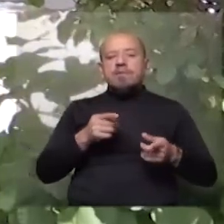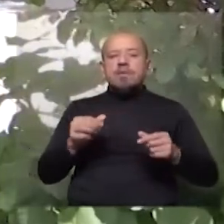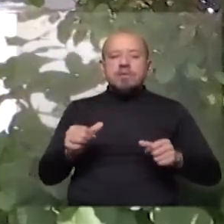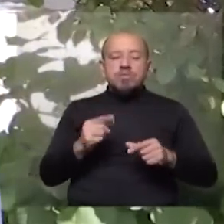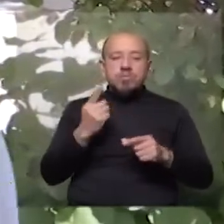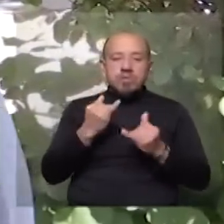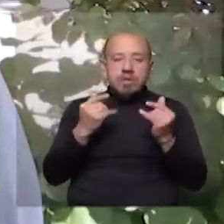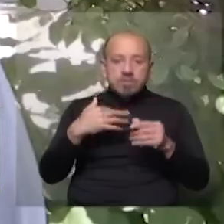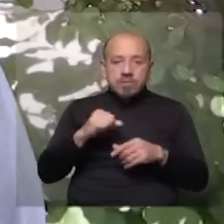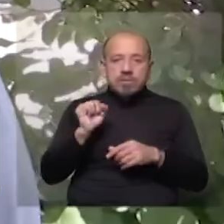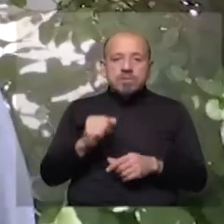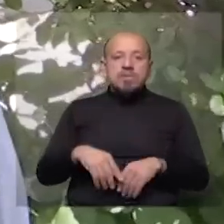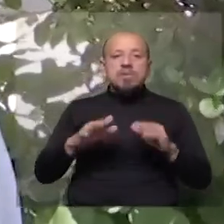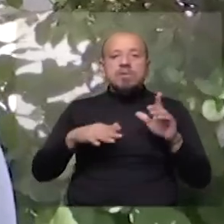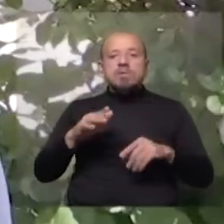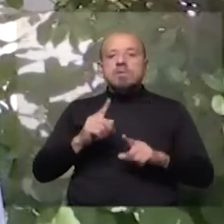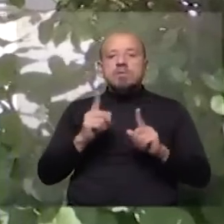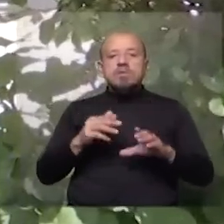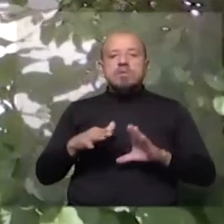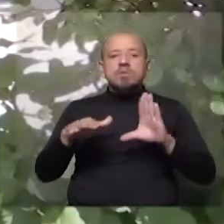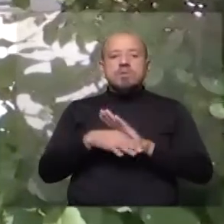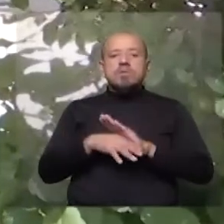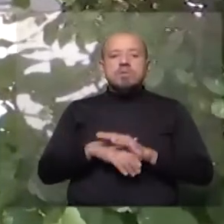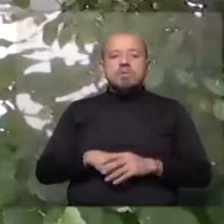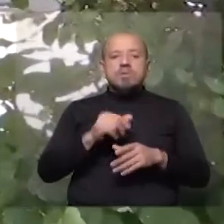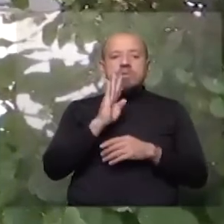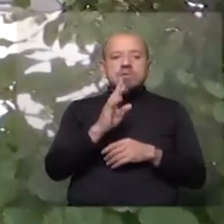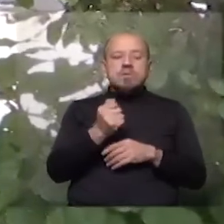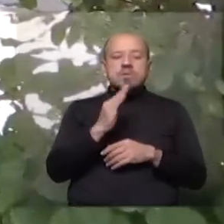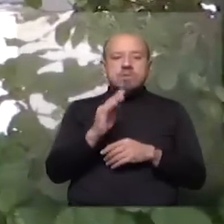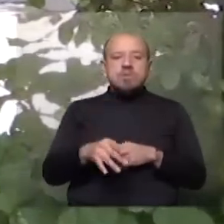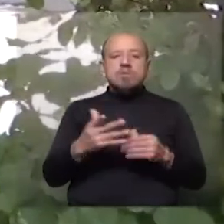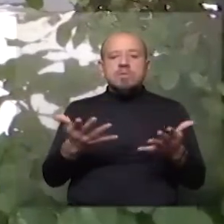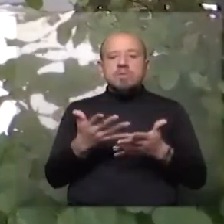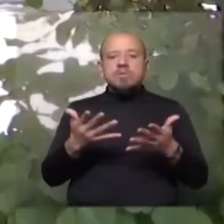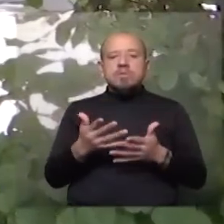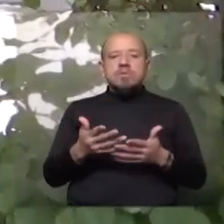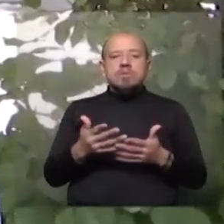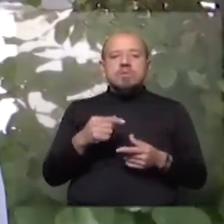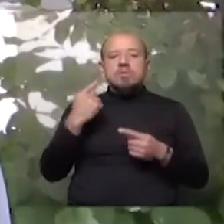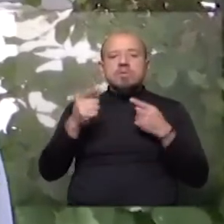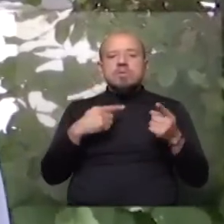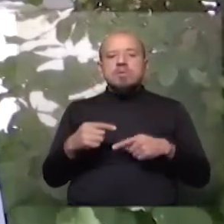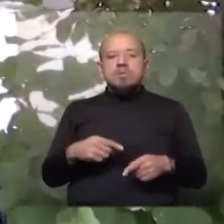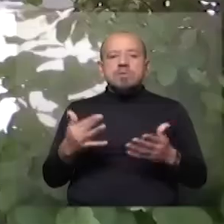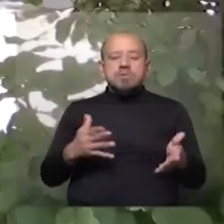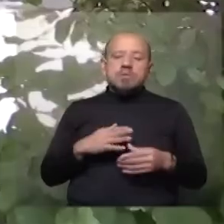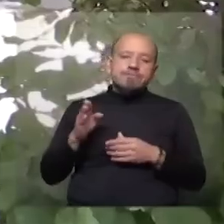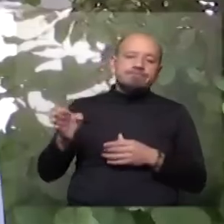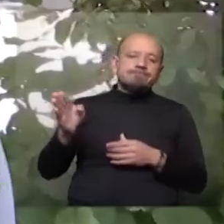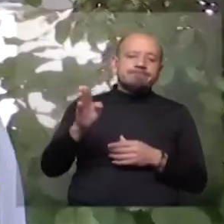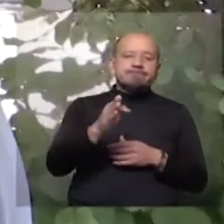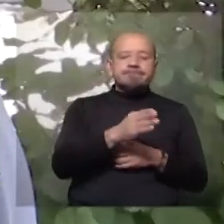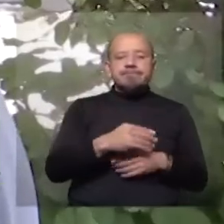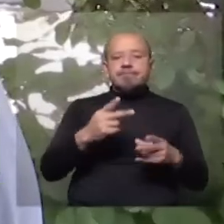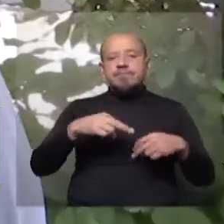para eso porque muchas veces no nos coincide hacer el pap y ahora con la diversidad que hay que te mandan a hacer un estudio en un lado y estudio en otro